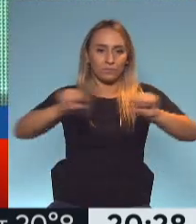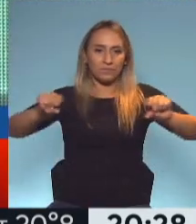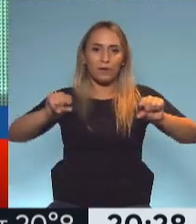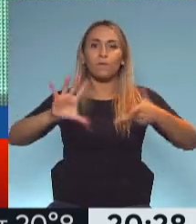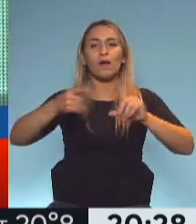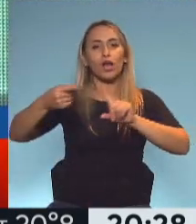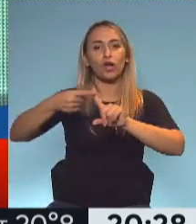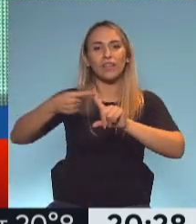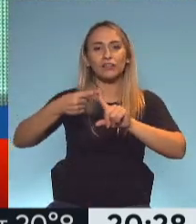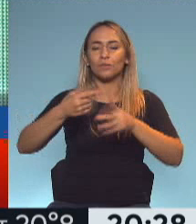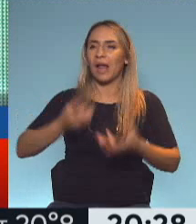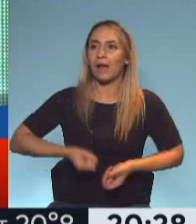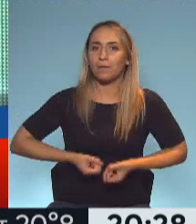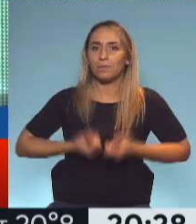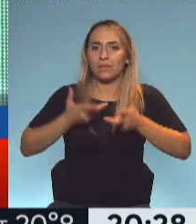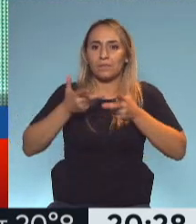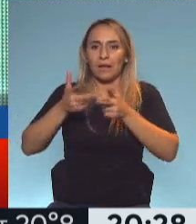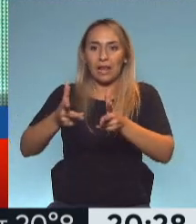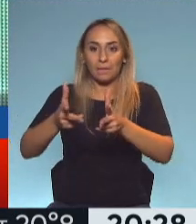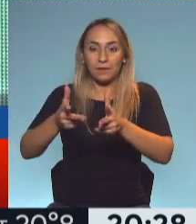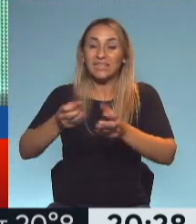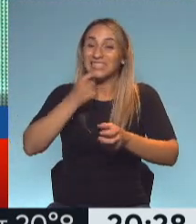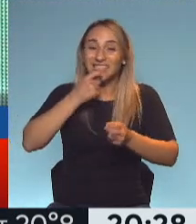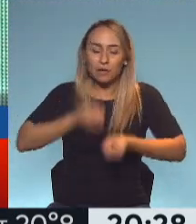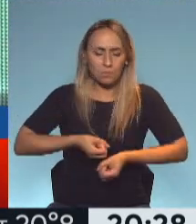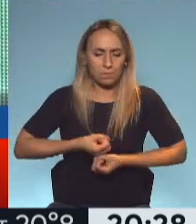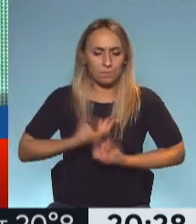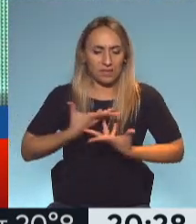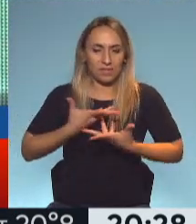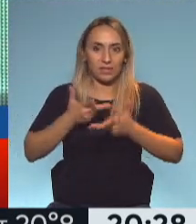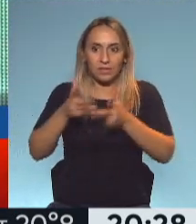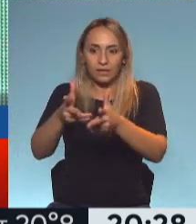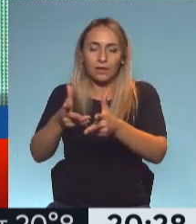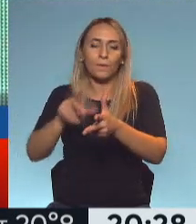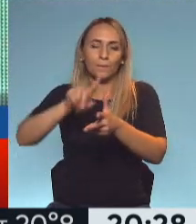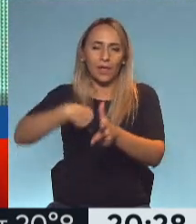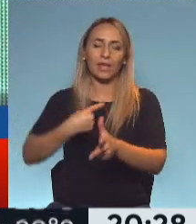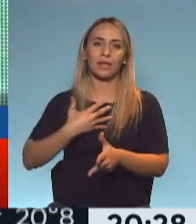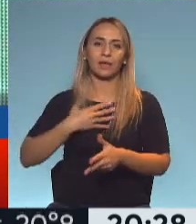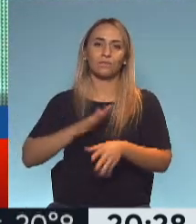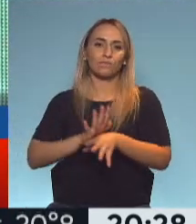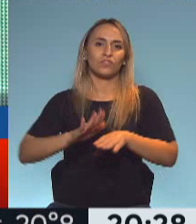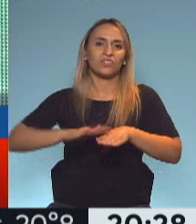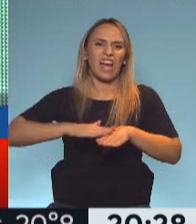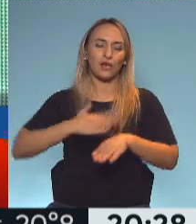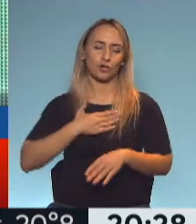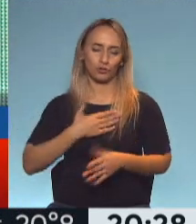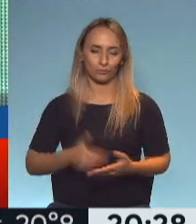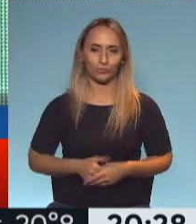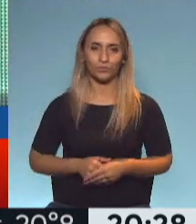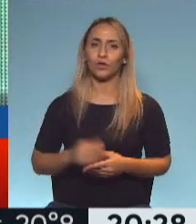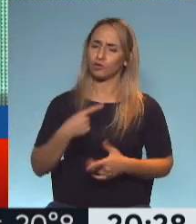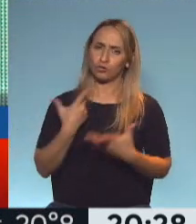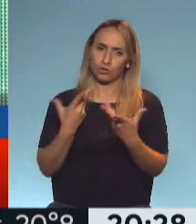palabra sana, decís, no sé, quizás la palabra ayude a sanar. No sé si a sanar del todo, pero ayude, sea una contribución y nosotros estamos para cualquier tipo de